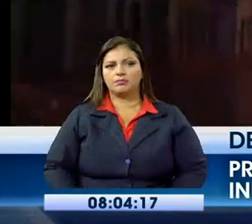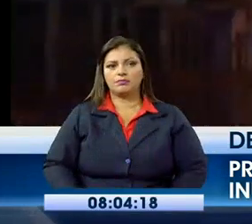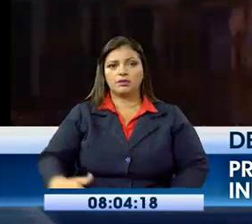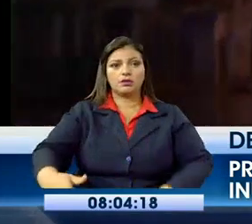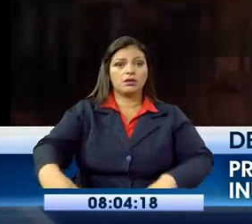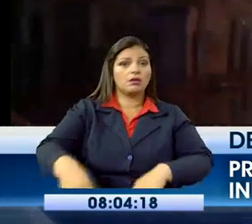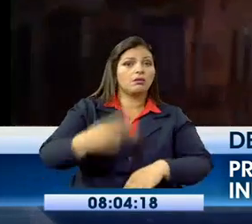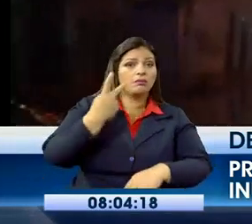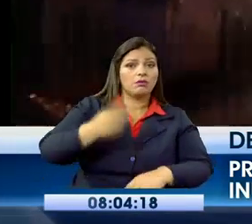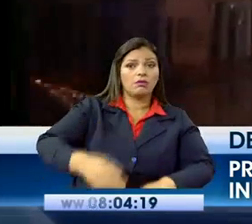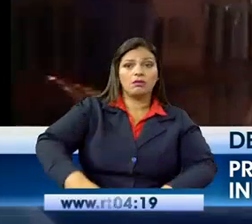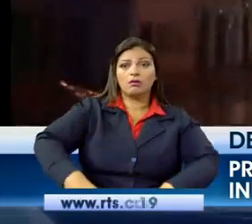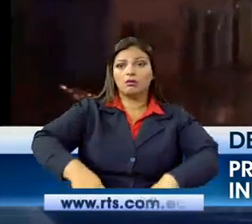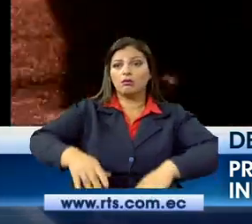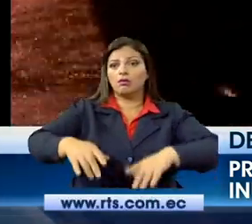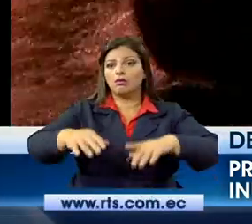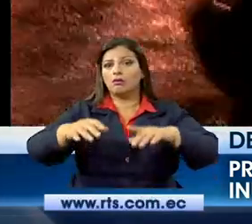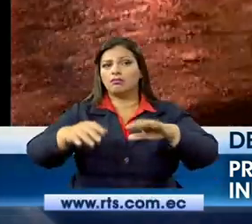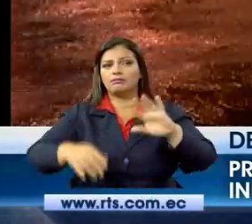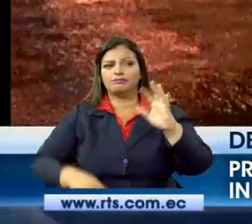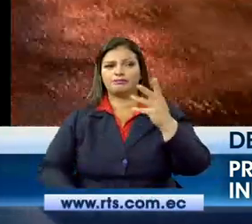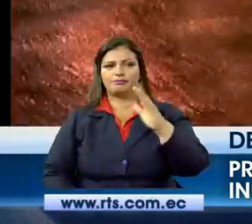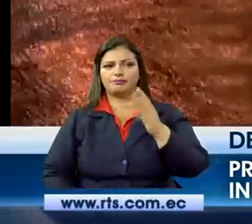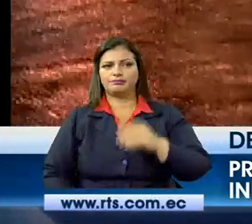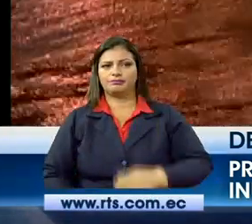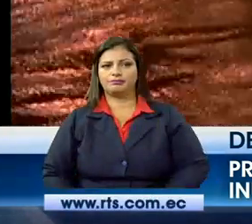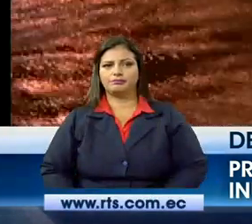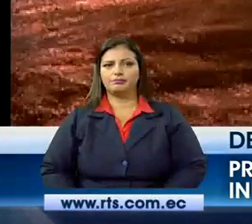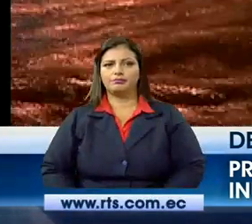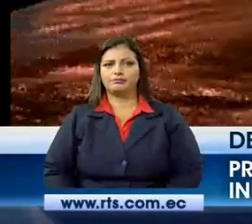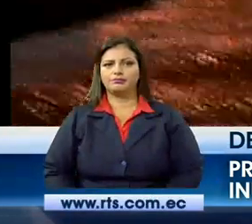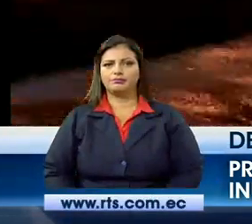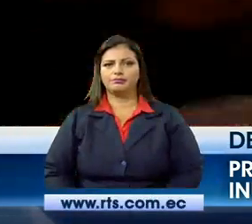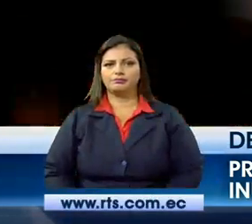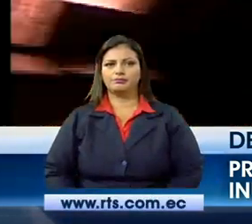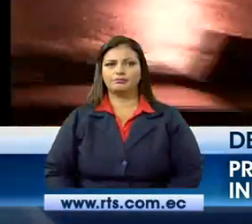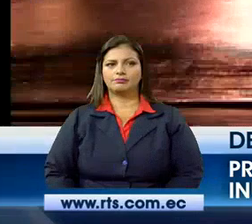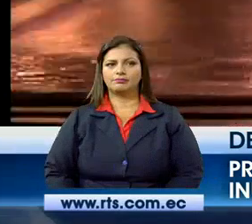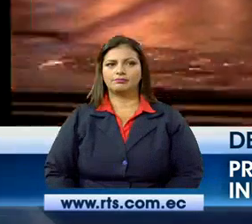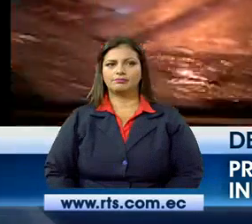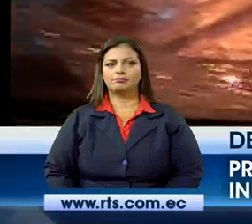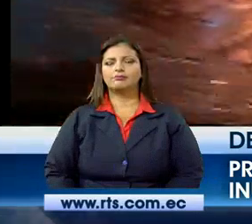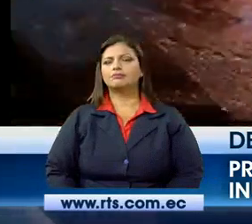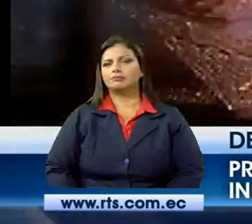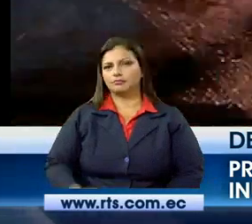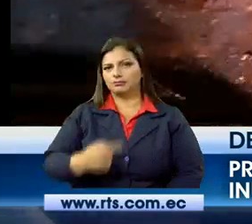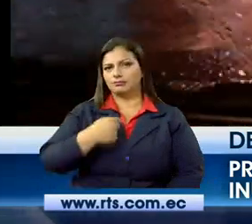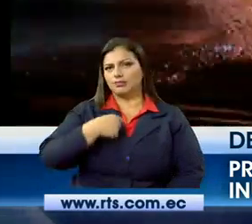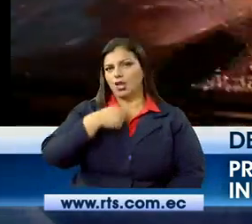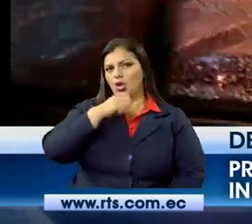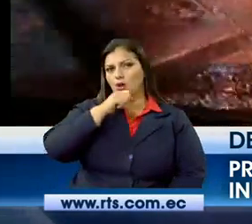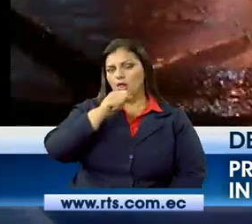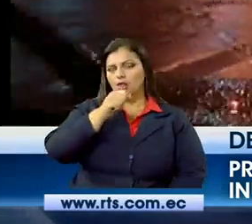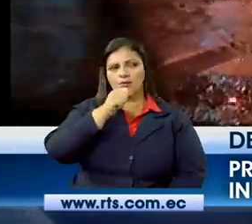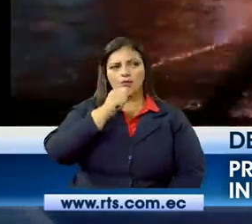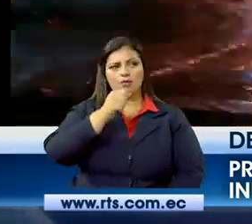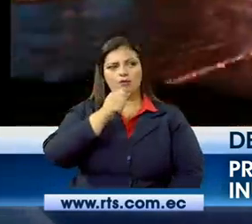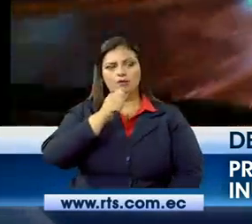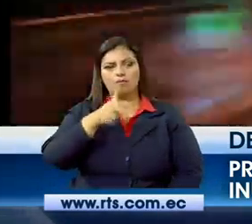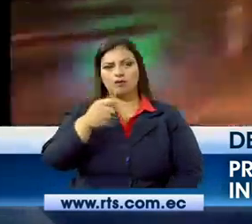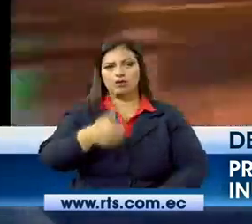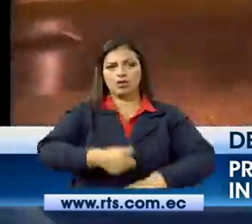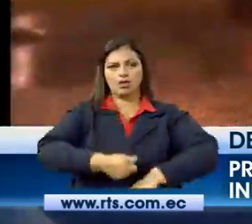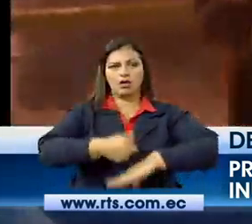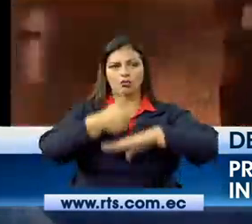se observaron calles inundadas. Hasta el cierre de esta edición, las autoridades